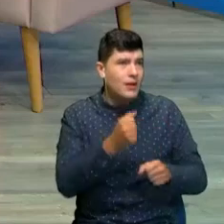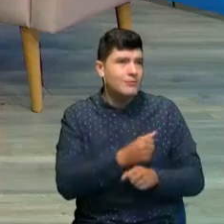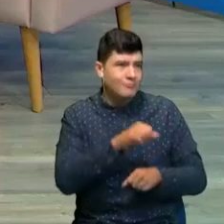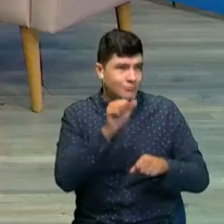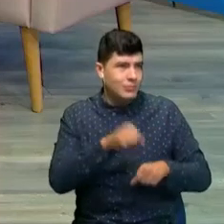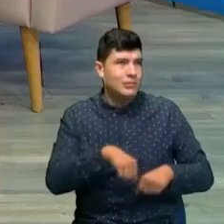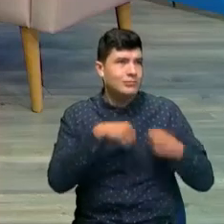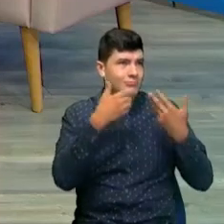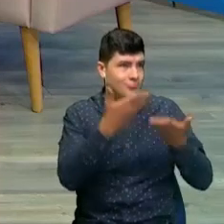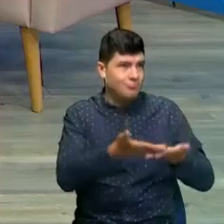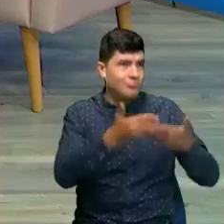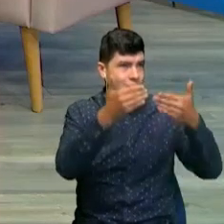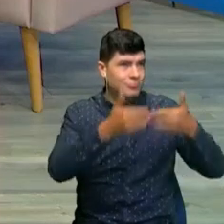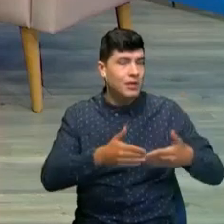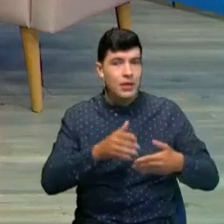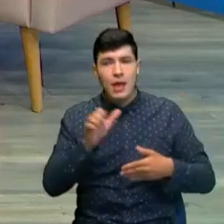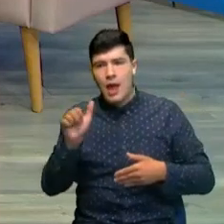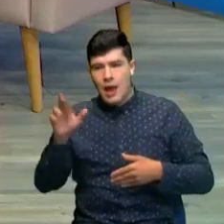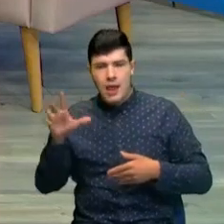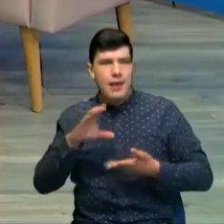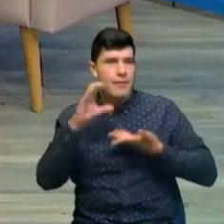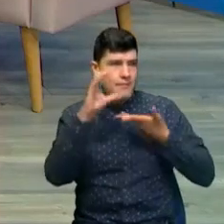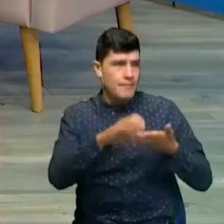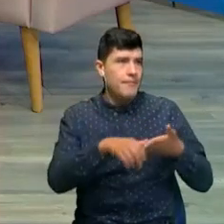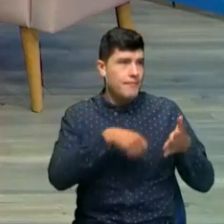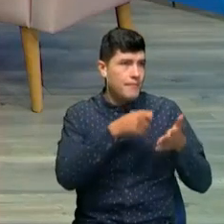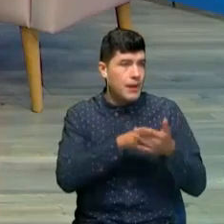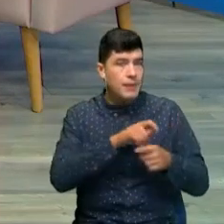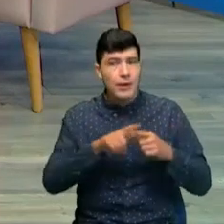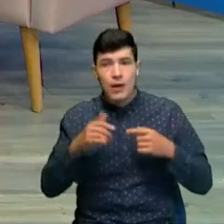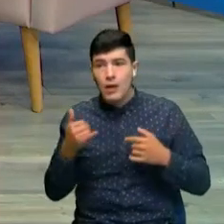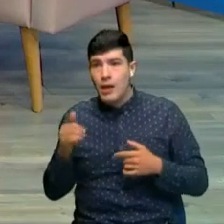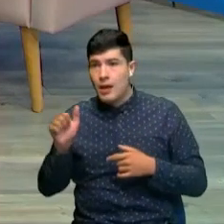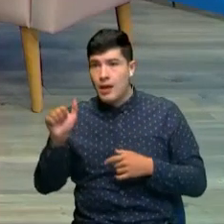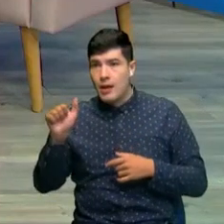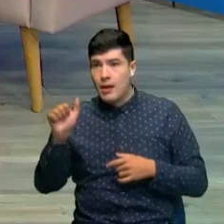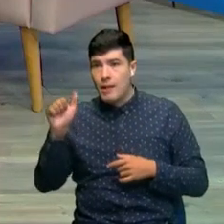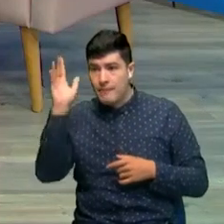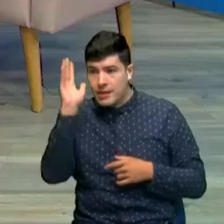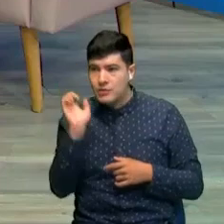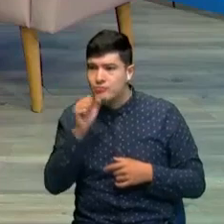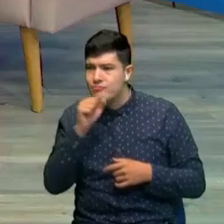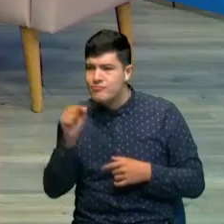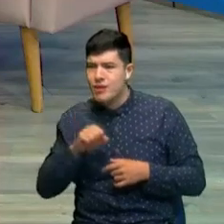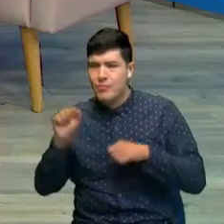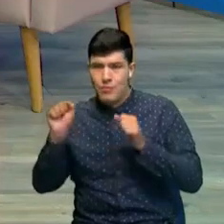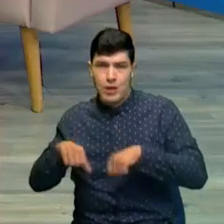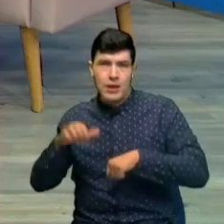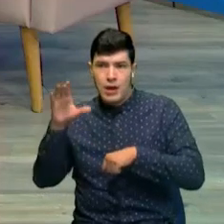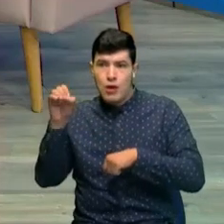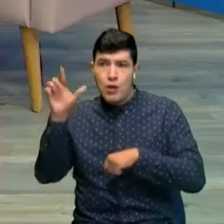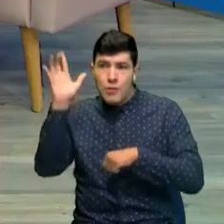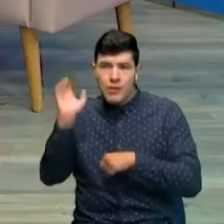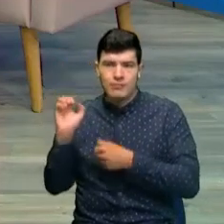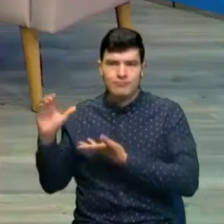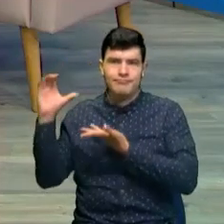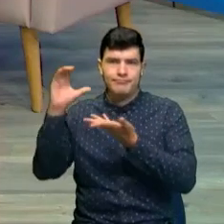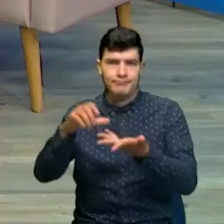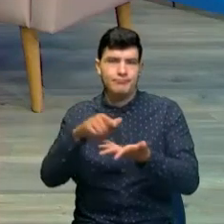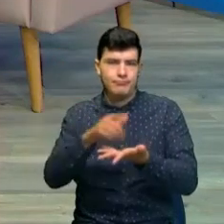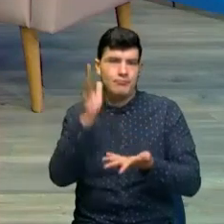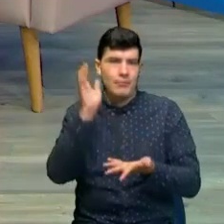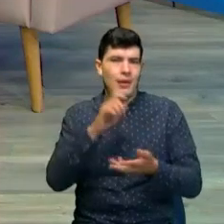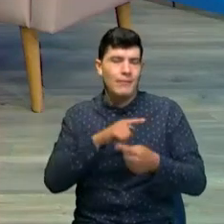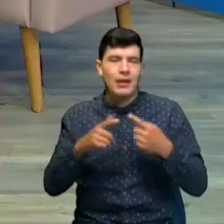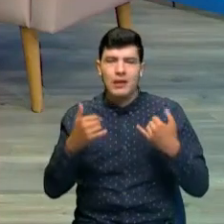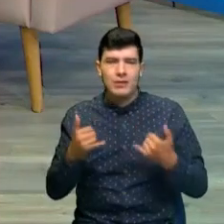laboral, pues su ARL estaría encargada de pagar esa mensada pensional y, por otro lado, podría llegar a obtener la de vejez, porque